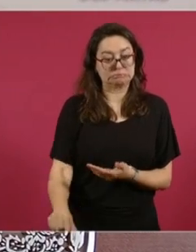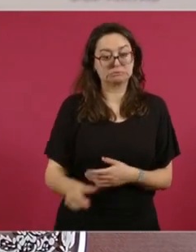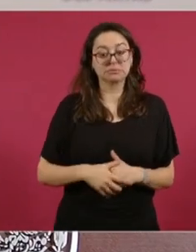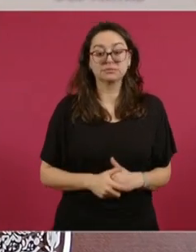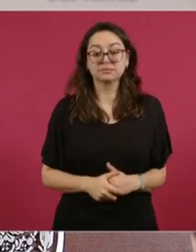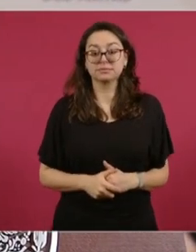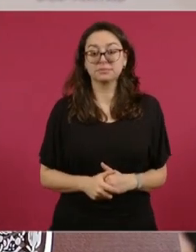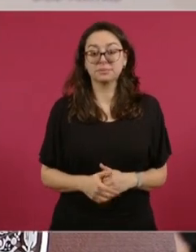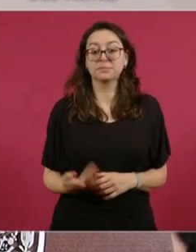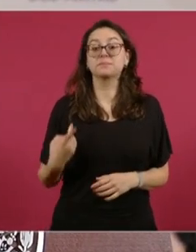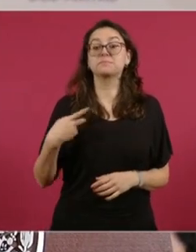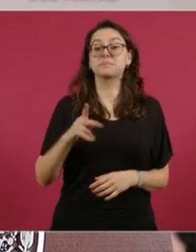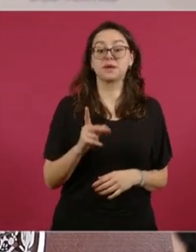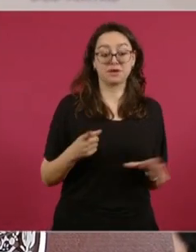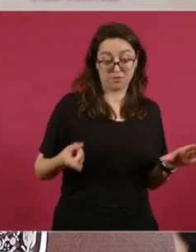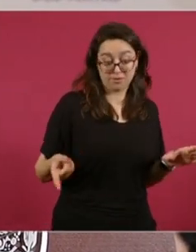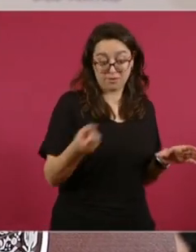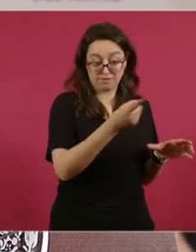repartir ganancias